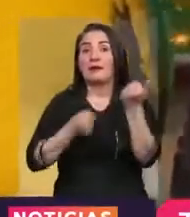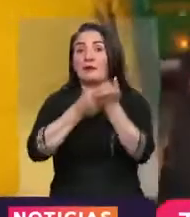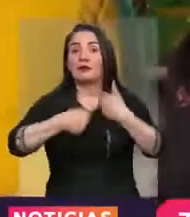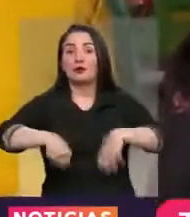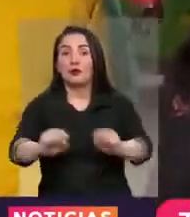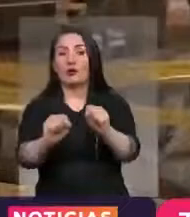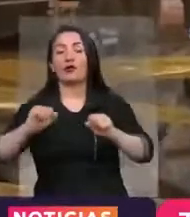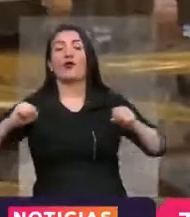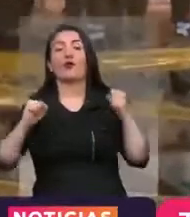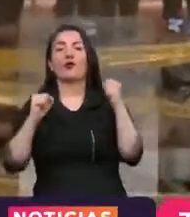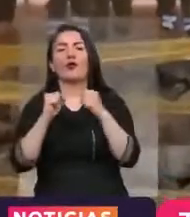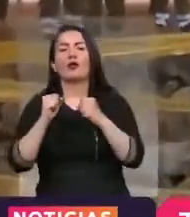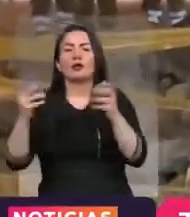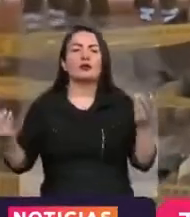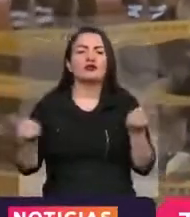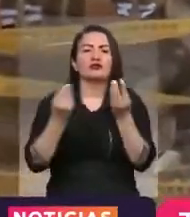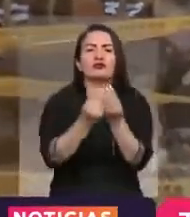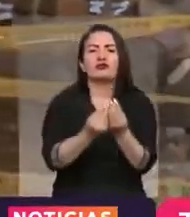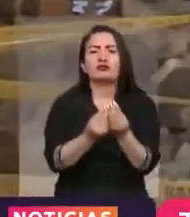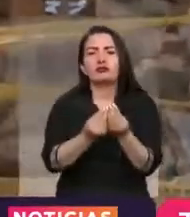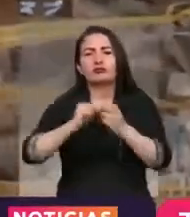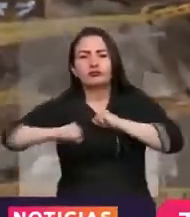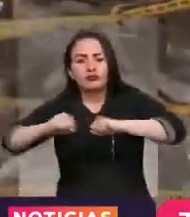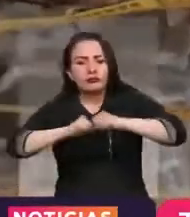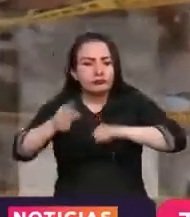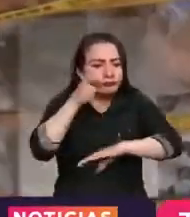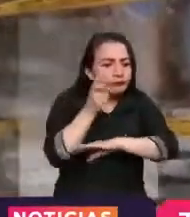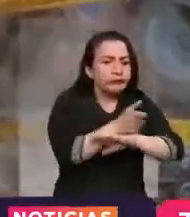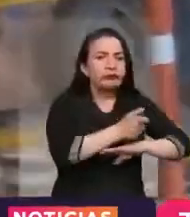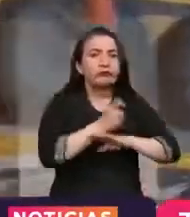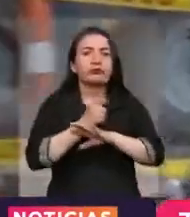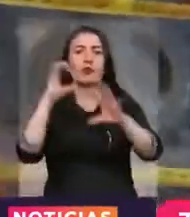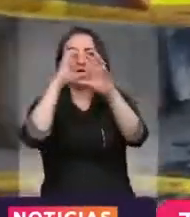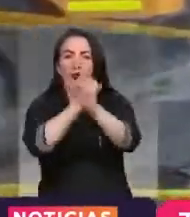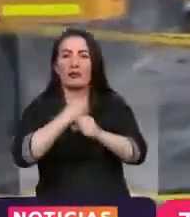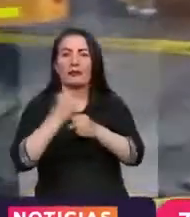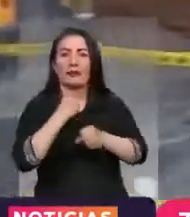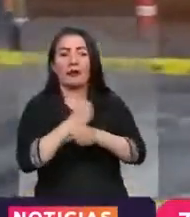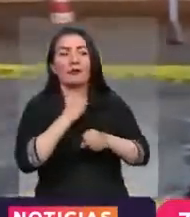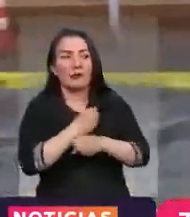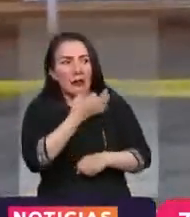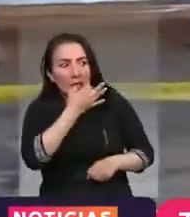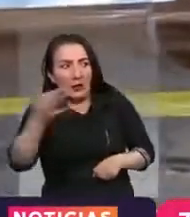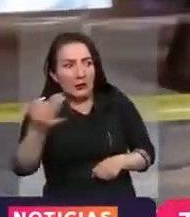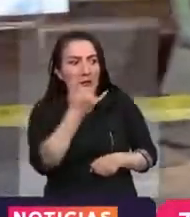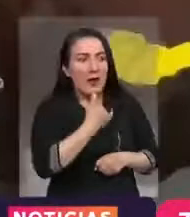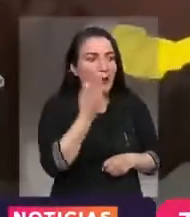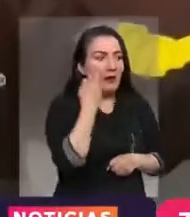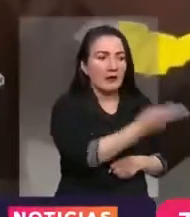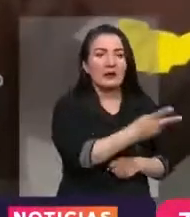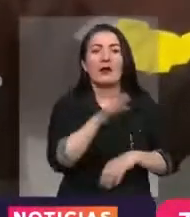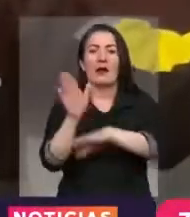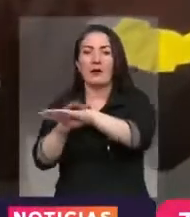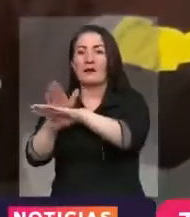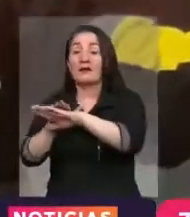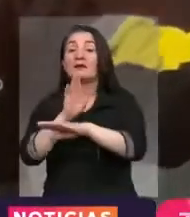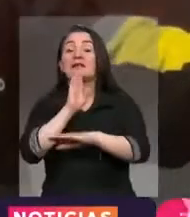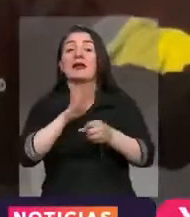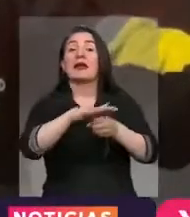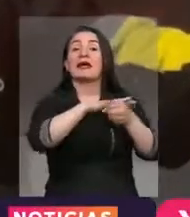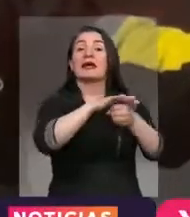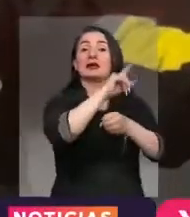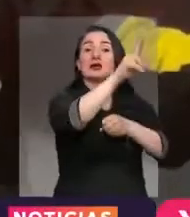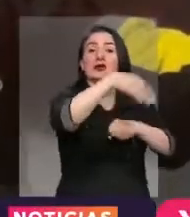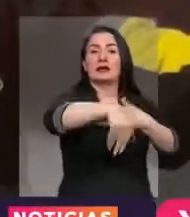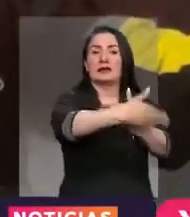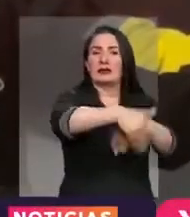Motociclistas de Bogotá acompañaron el trabajo nocturno y se comprometieron a denunciar los puntos más críticos. Tenemos el caso de la primera de